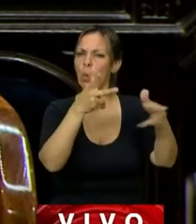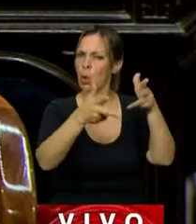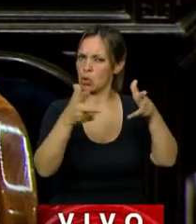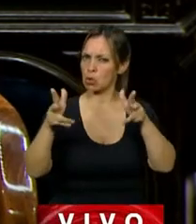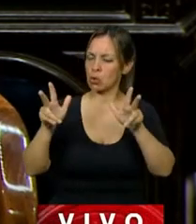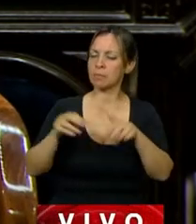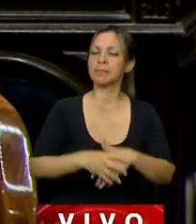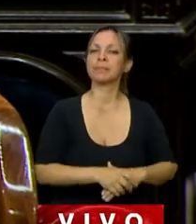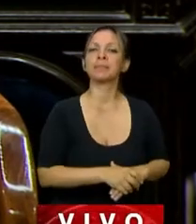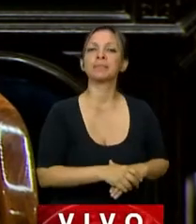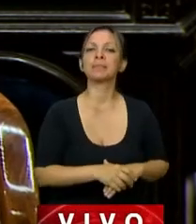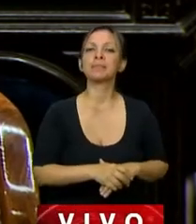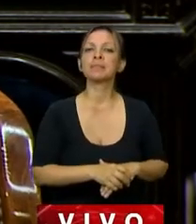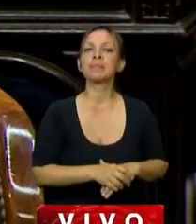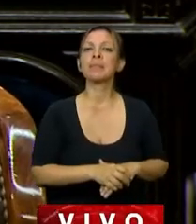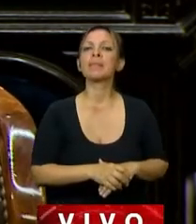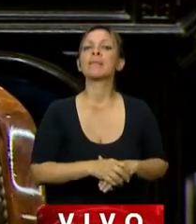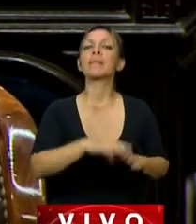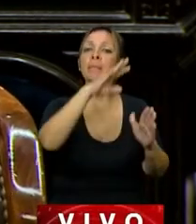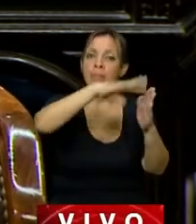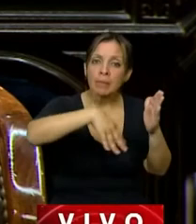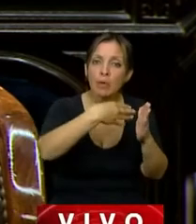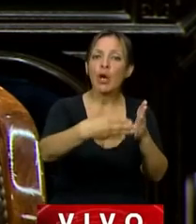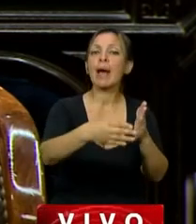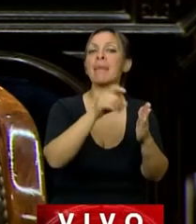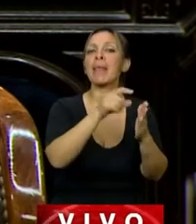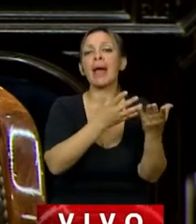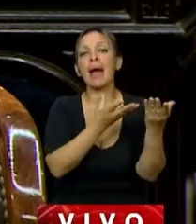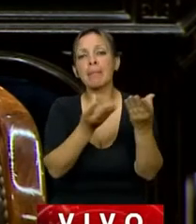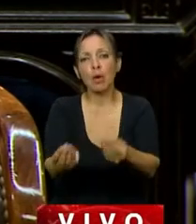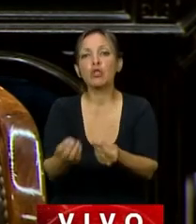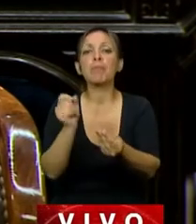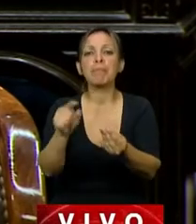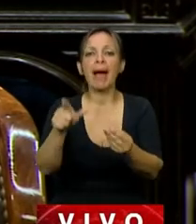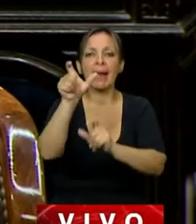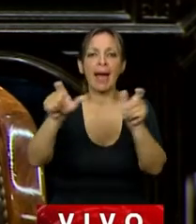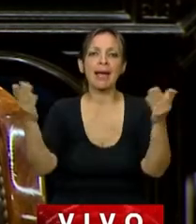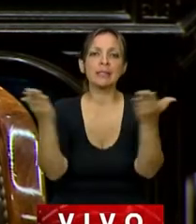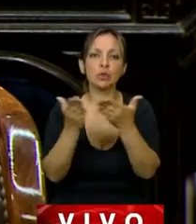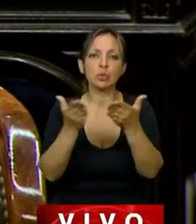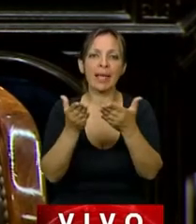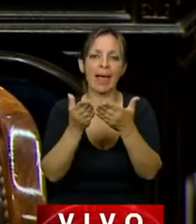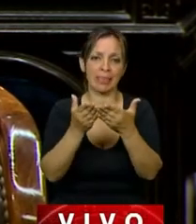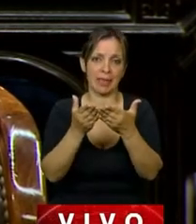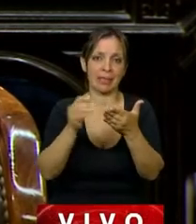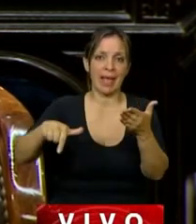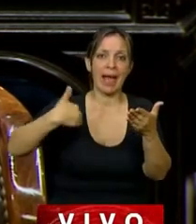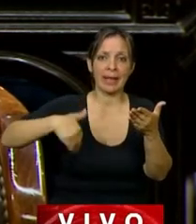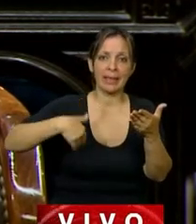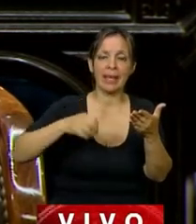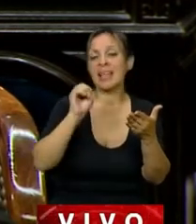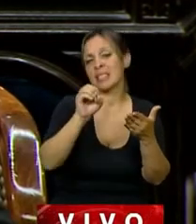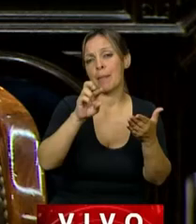varios legisladores, el programa de respaldo a estudiantes argentinos, el Progresar. ¿Saben